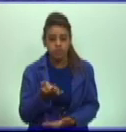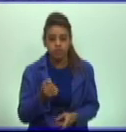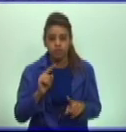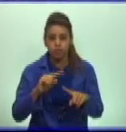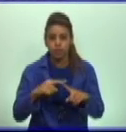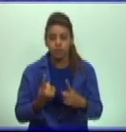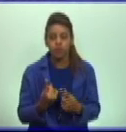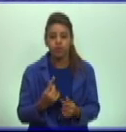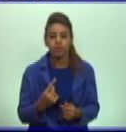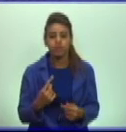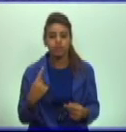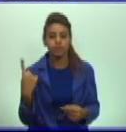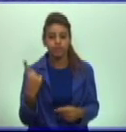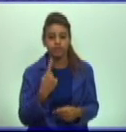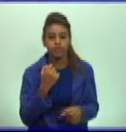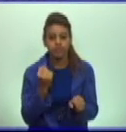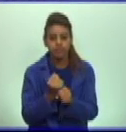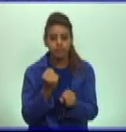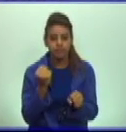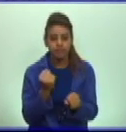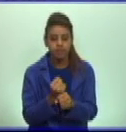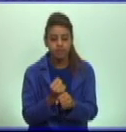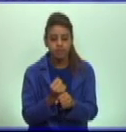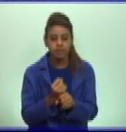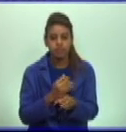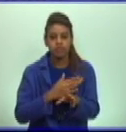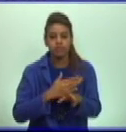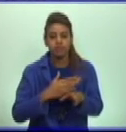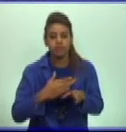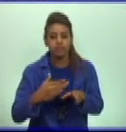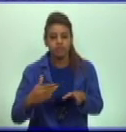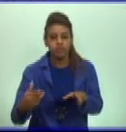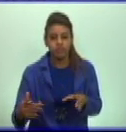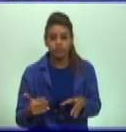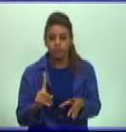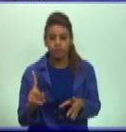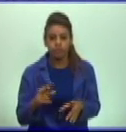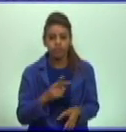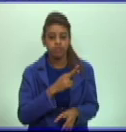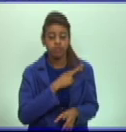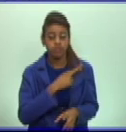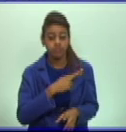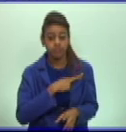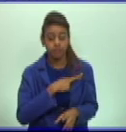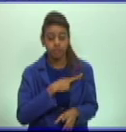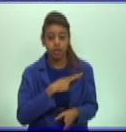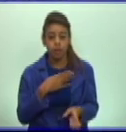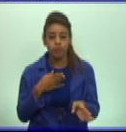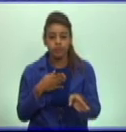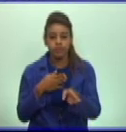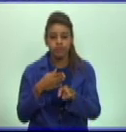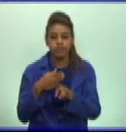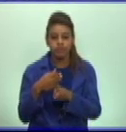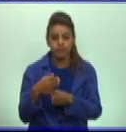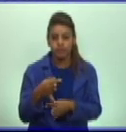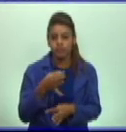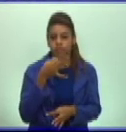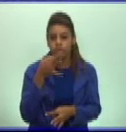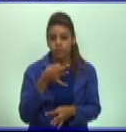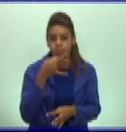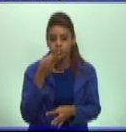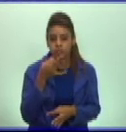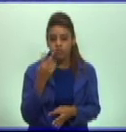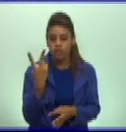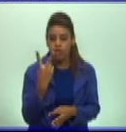vamos entonces a trabajar un periodo extenso, pero donde no van a sobrar razones para continuar argumentando